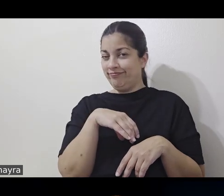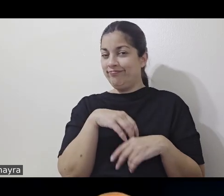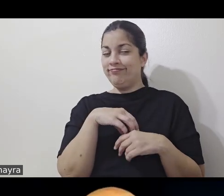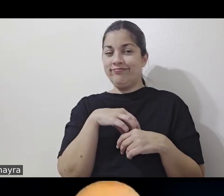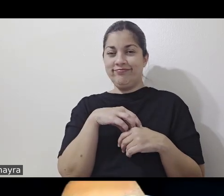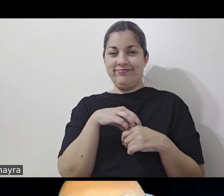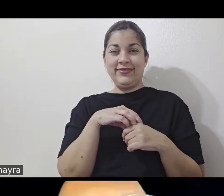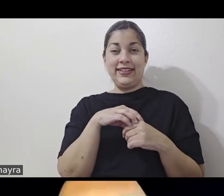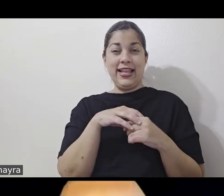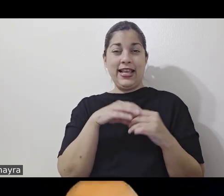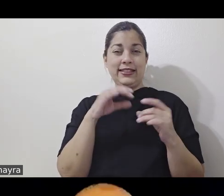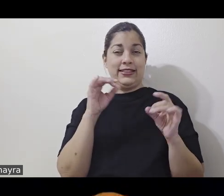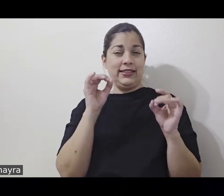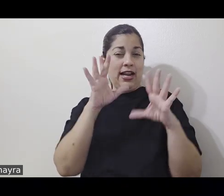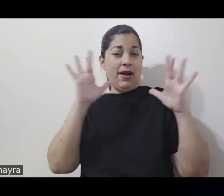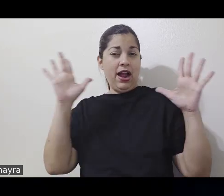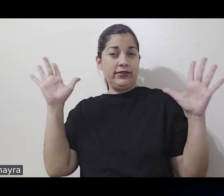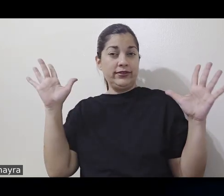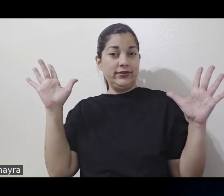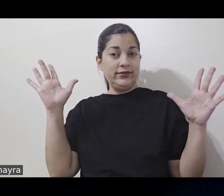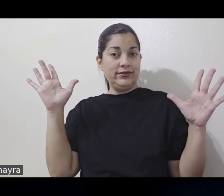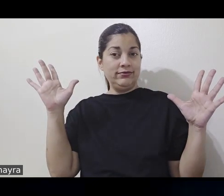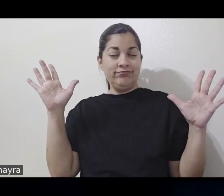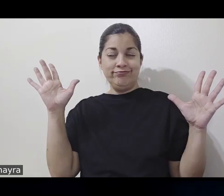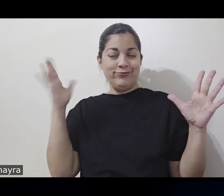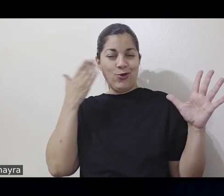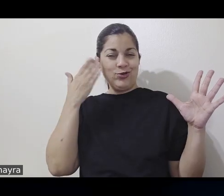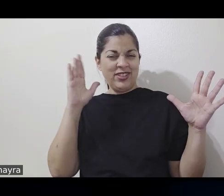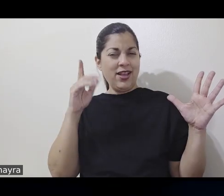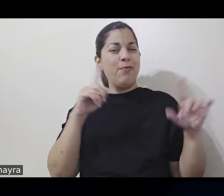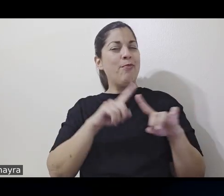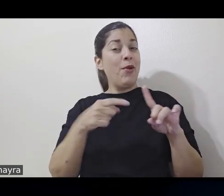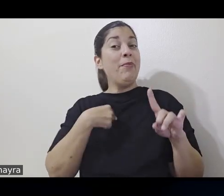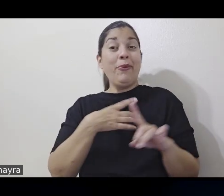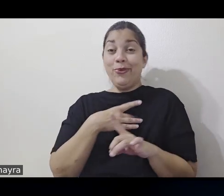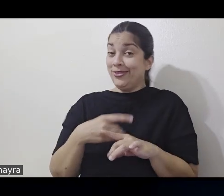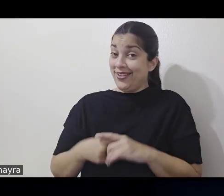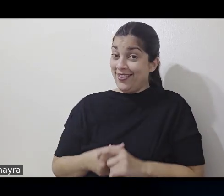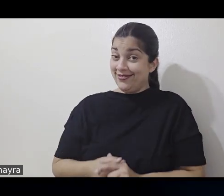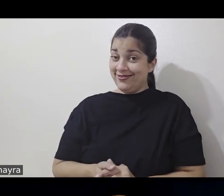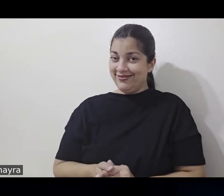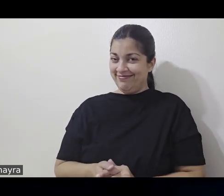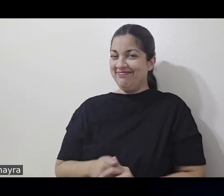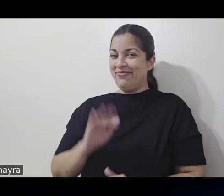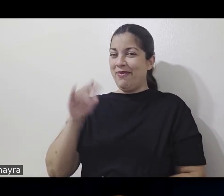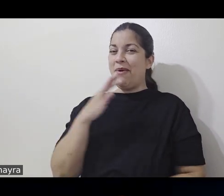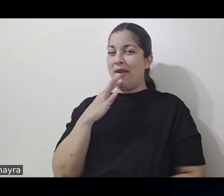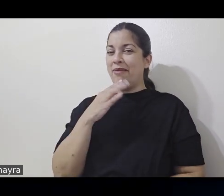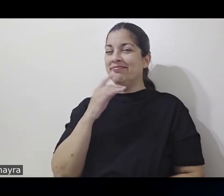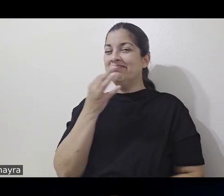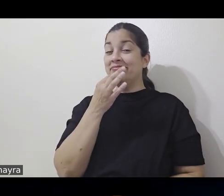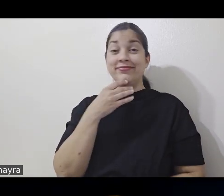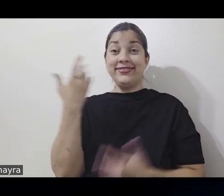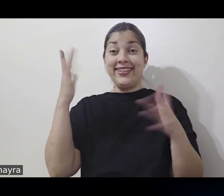Ajá. Extravagante. Pues no sé, pero a mí me gusta. Así que vamos a hablar de eso ya mismo.